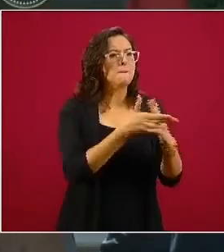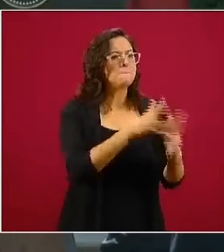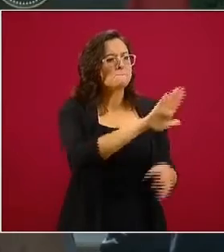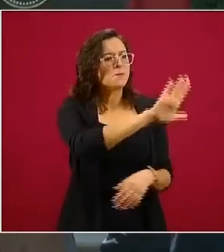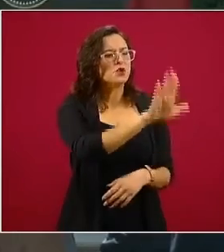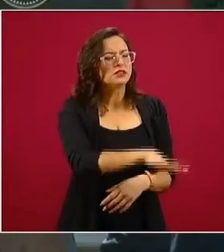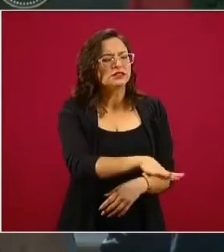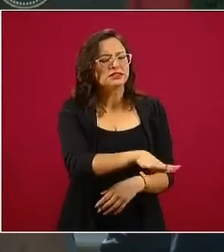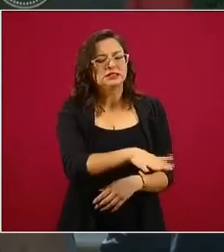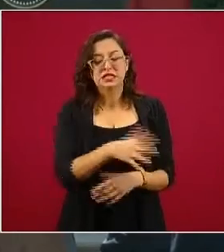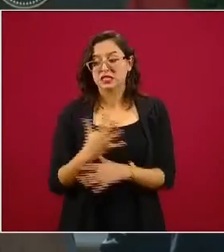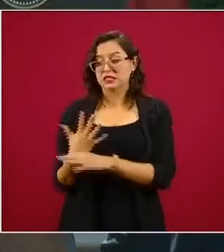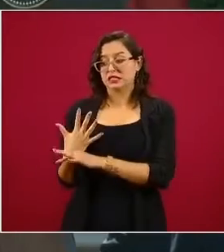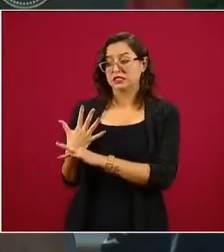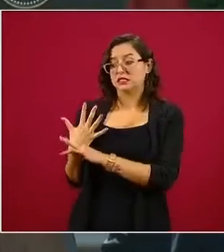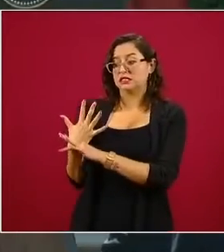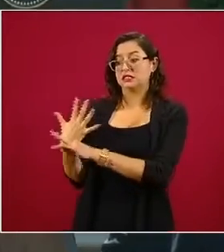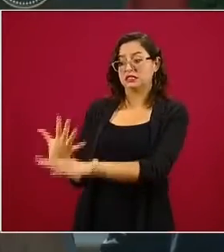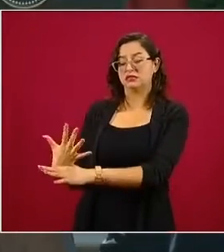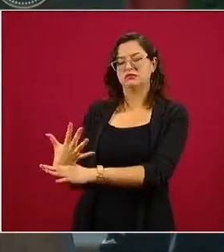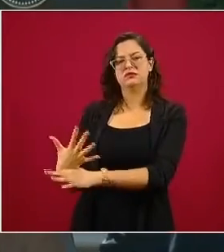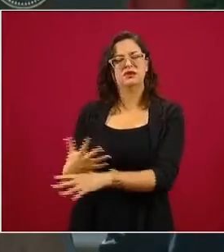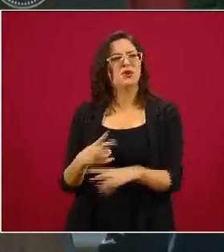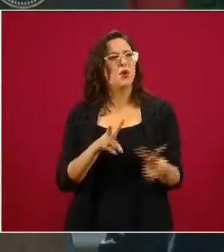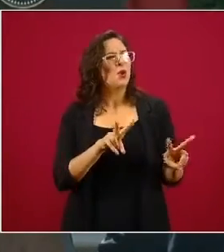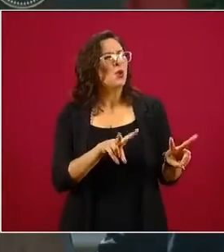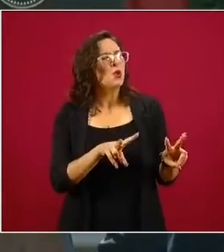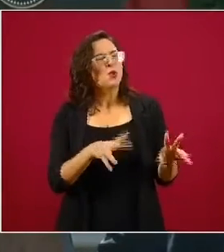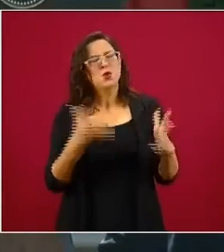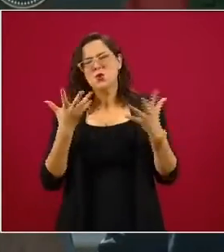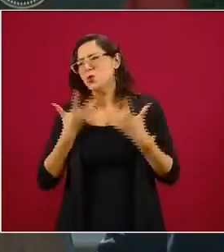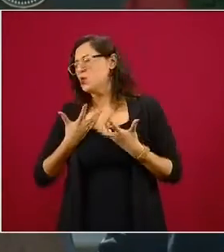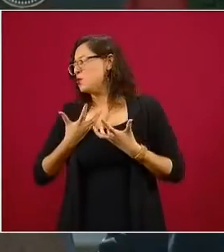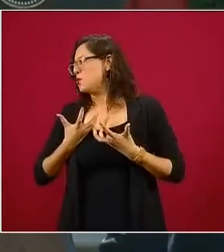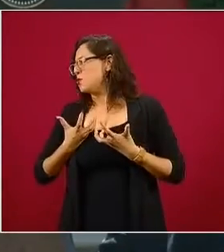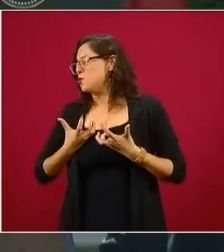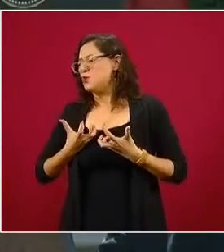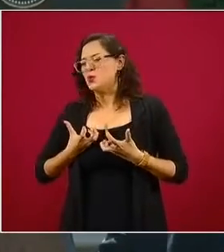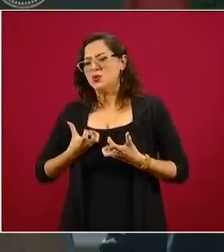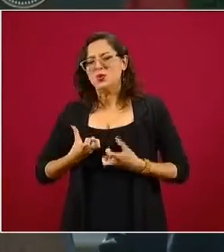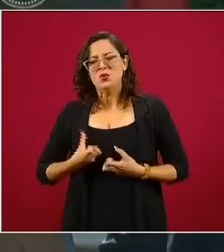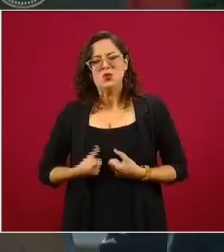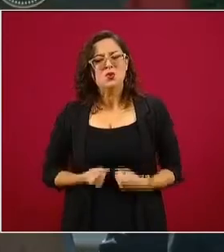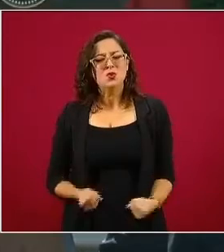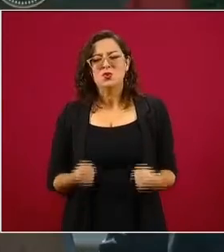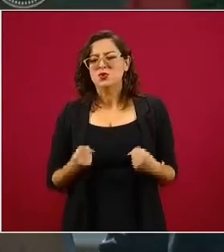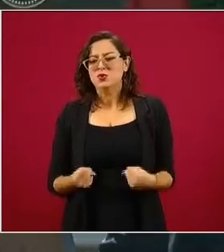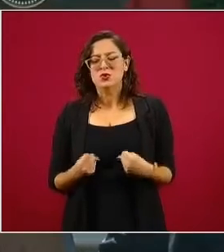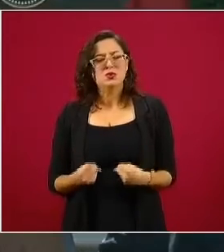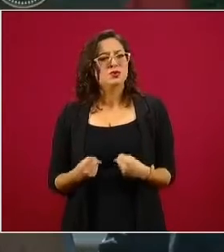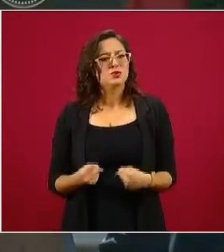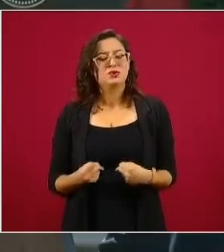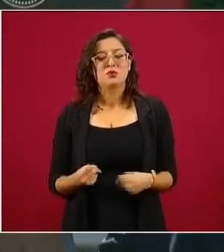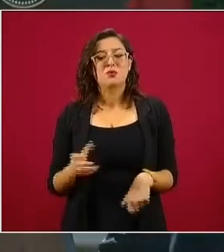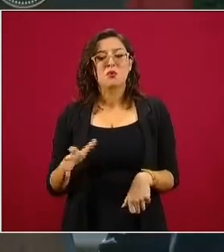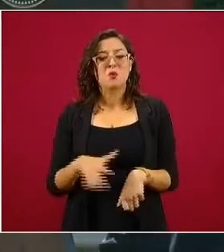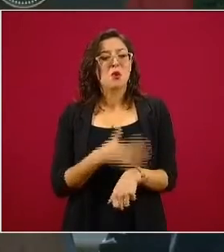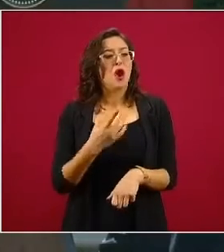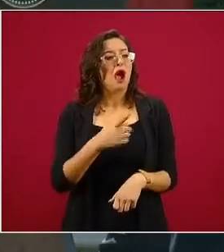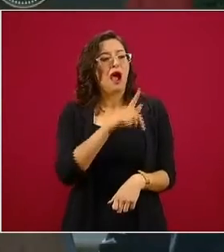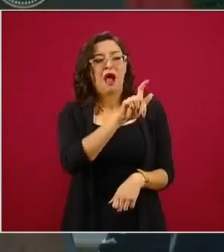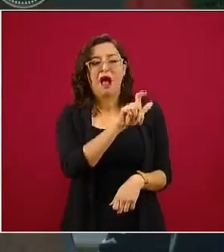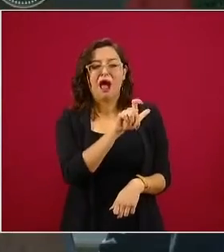he sentido profundamente esta desgracia porque Lincoln, que con